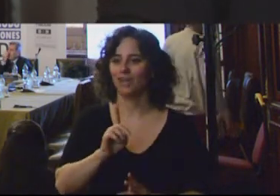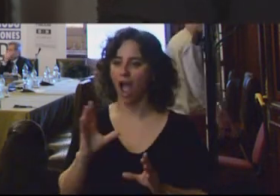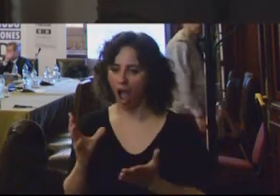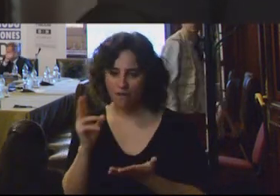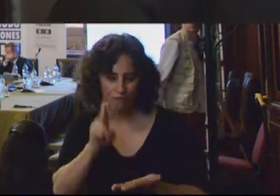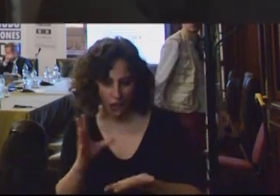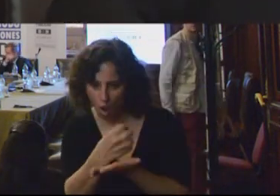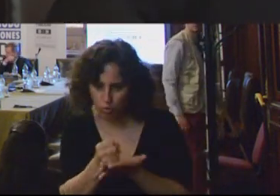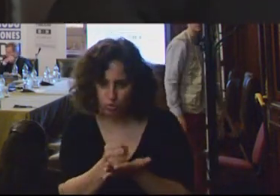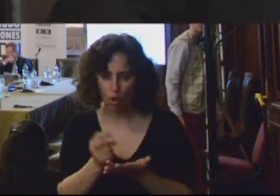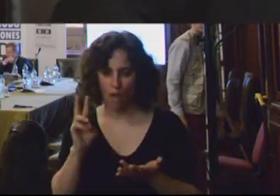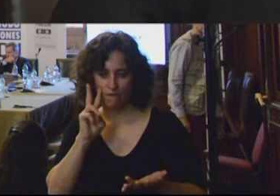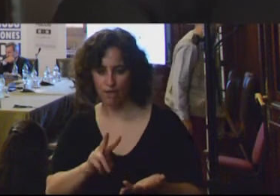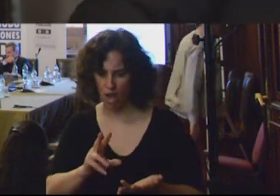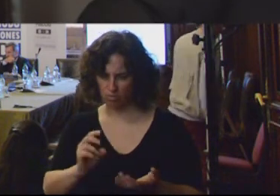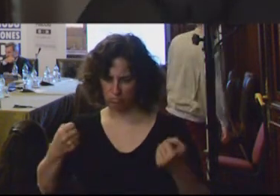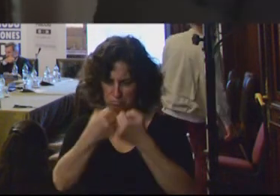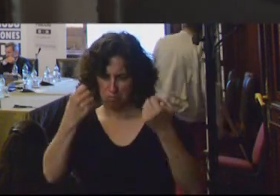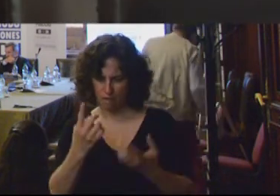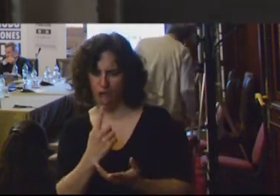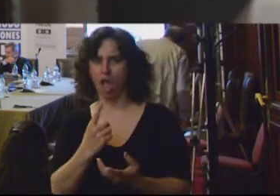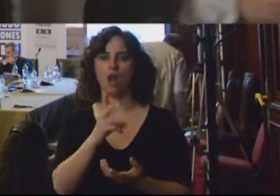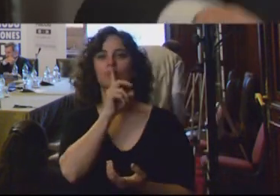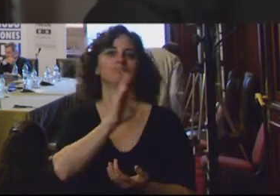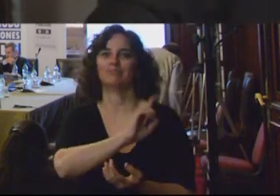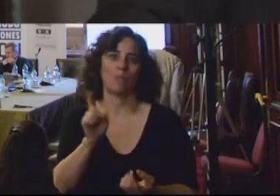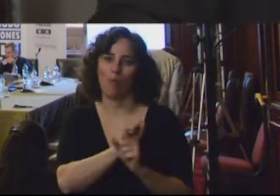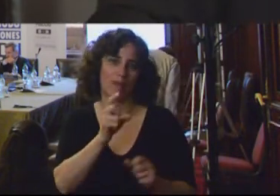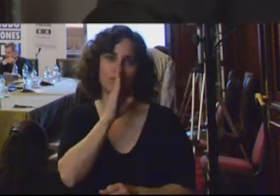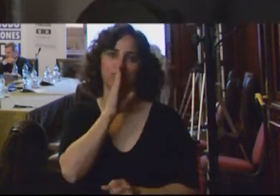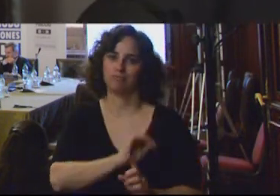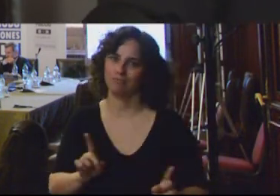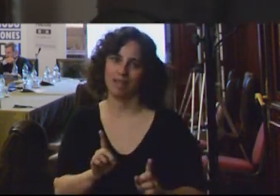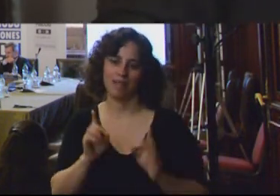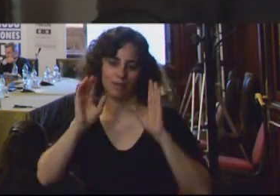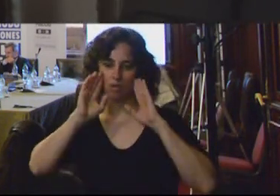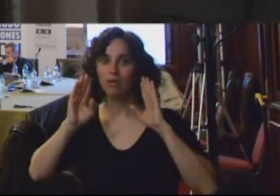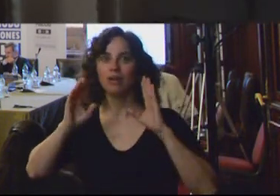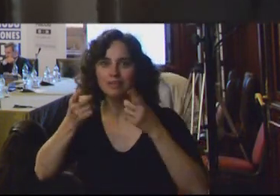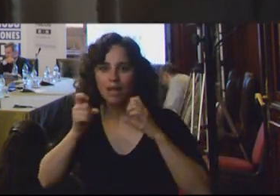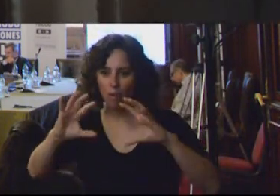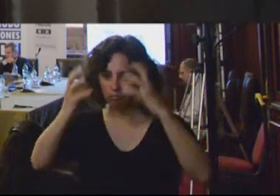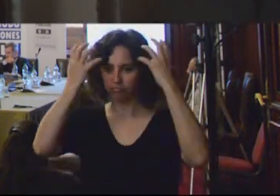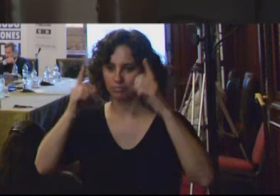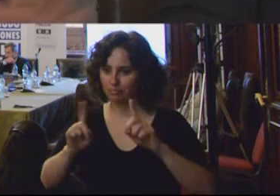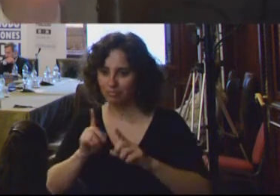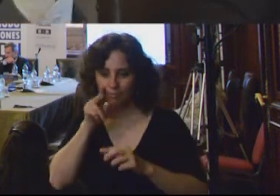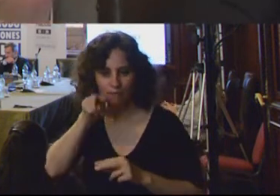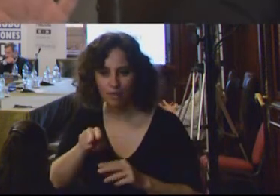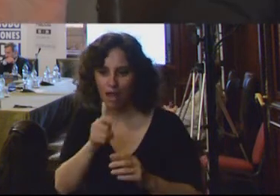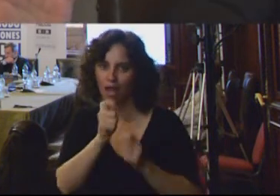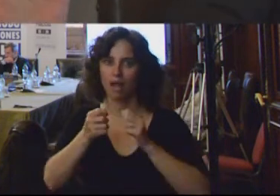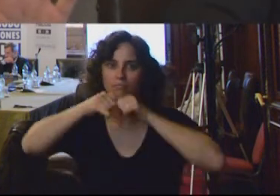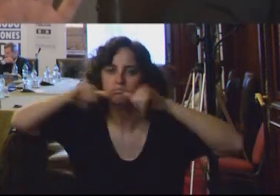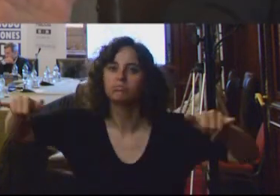no callar frente al atropello, no callar frente a las agresiones a todos los derechos. O sea, ese es un